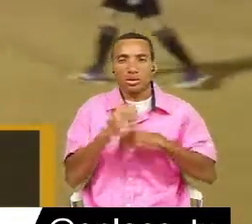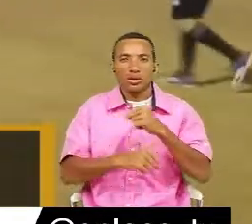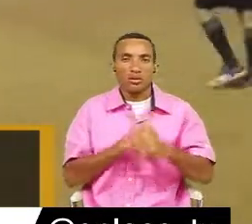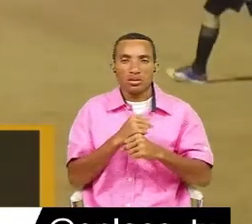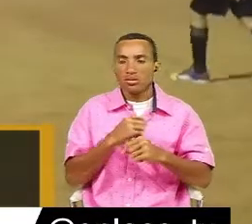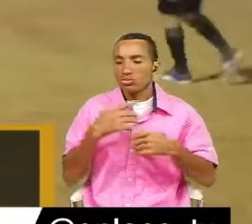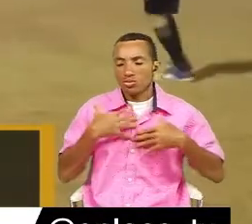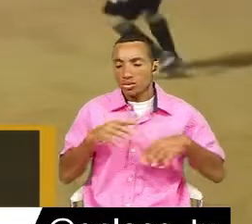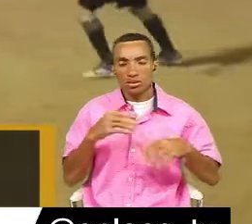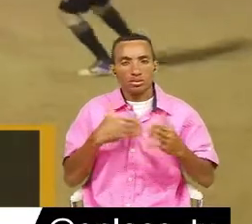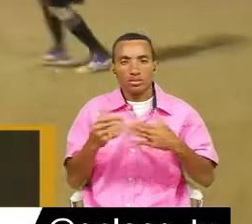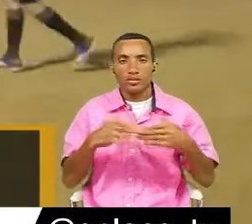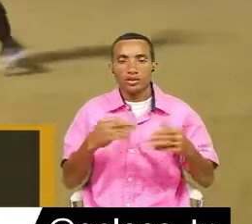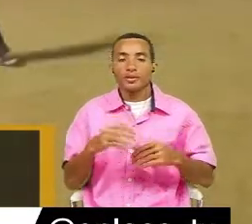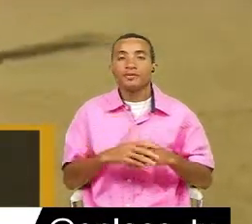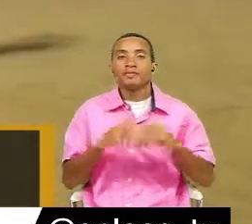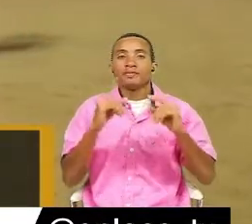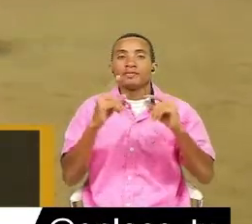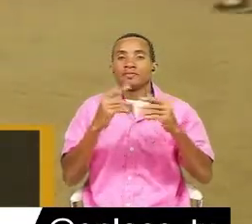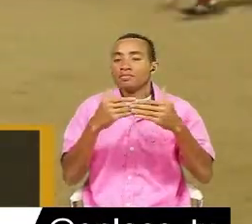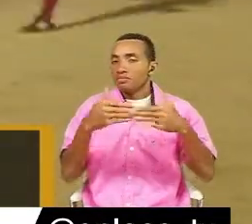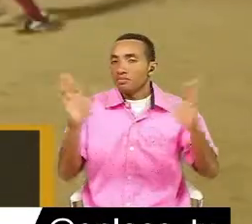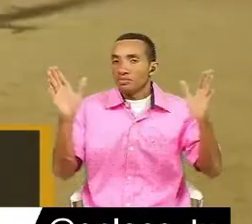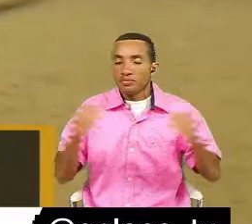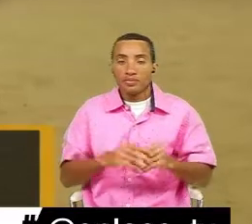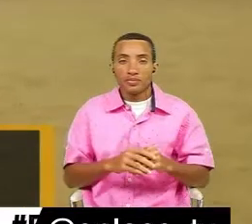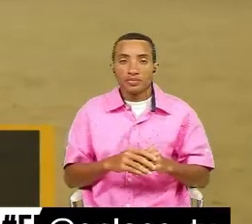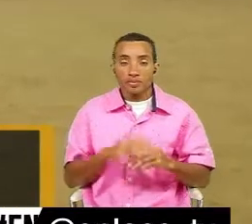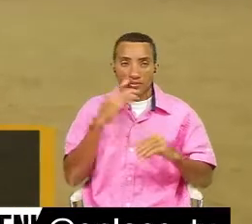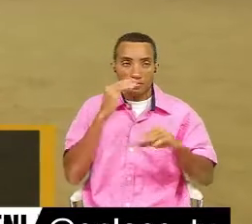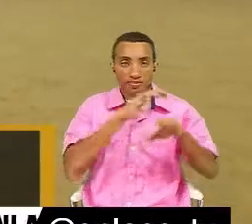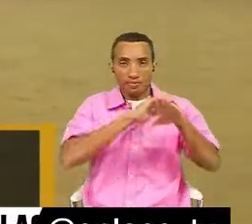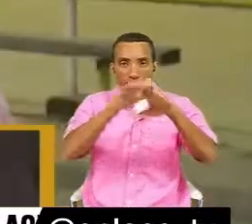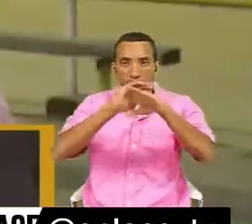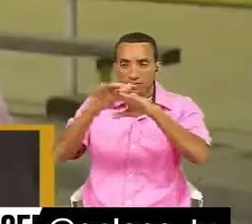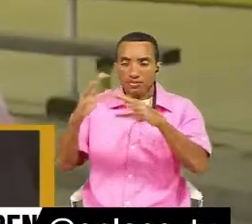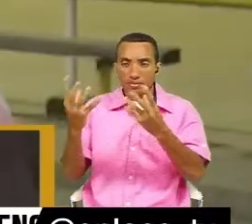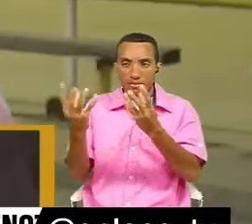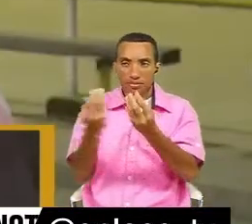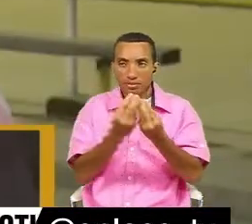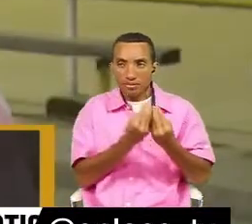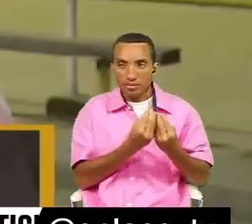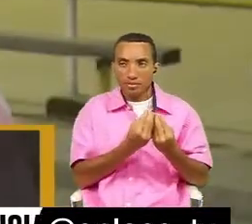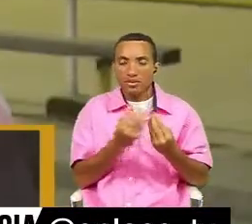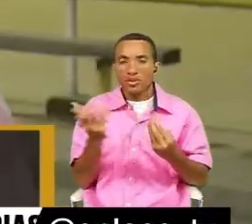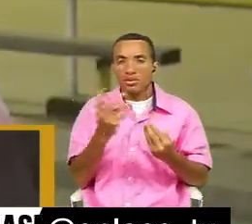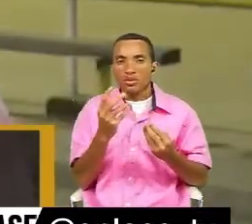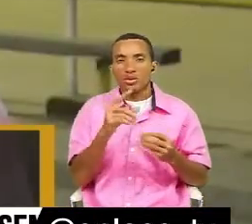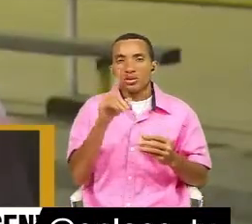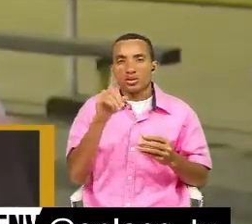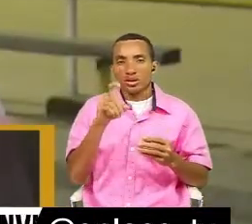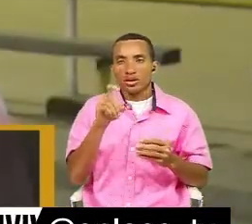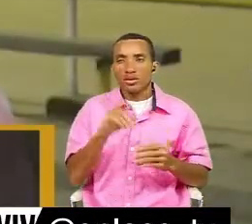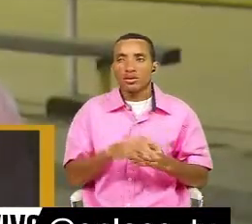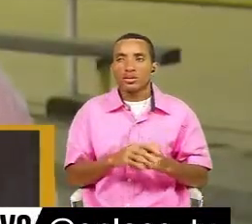hexagonal. Entonces, de una vez hacemos la invitación a los equipos, ya hay por lo menos 6 equipos ya